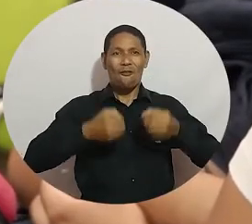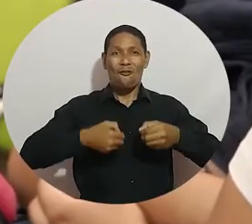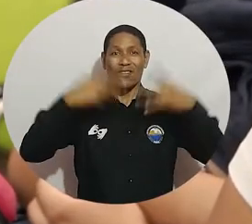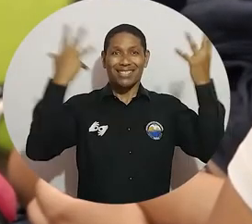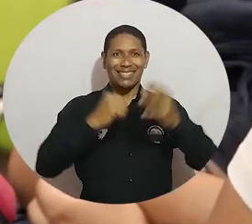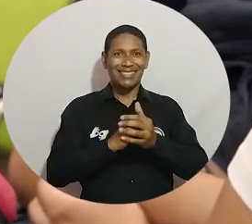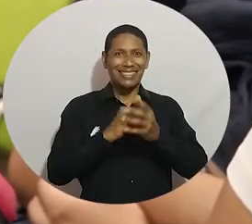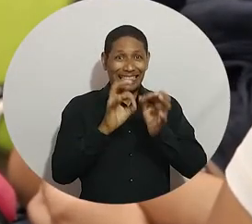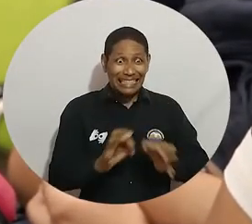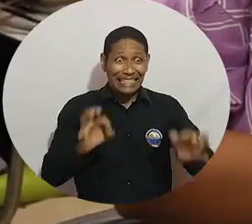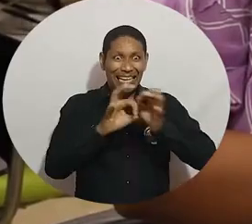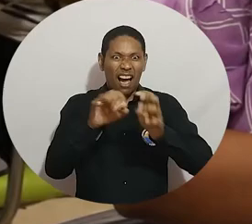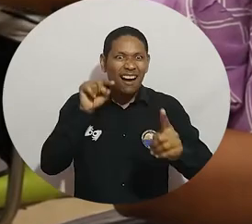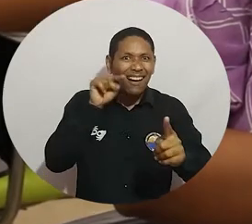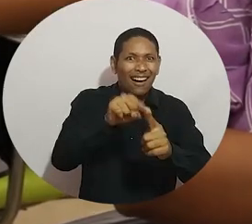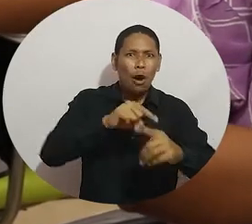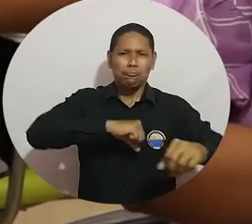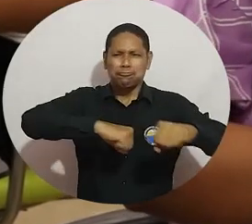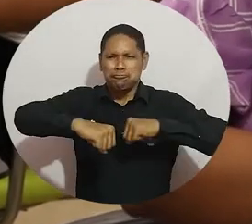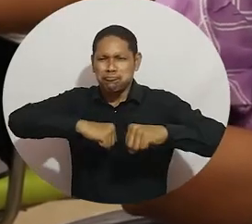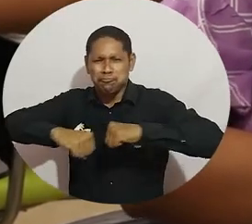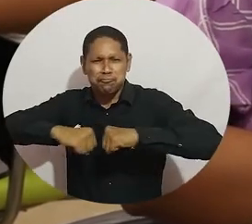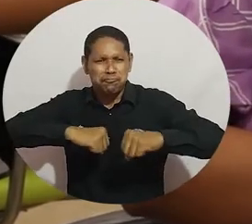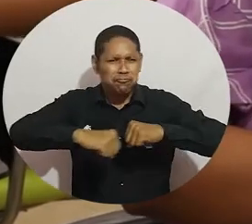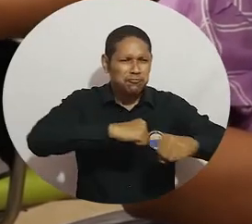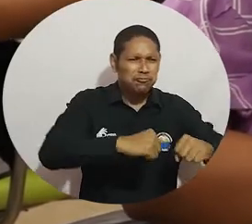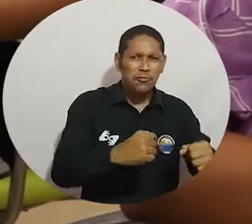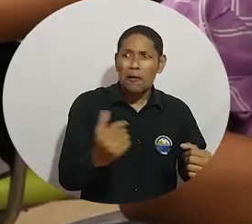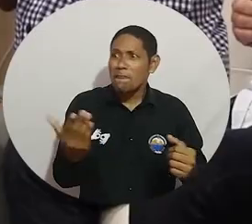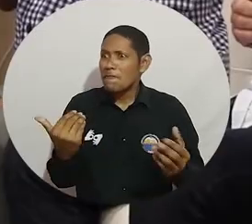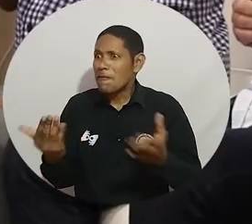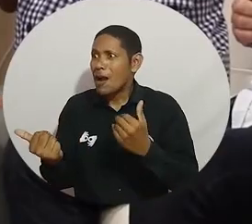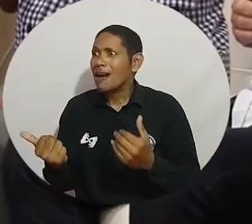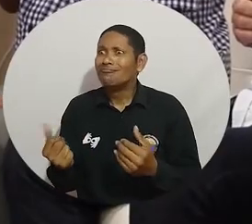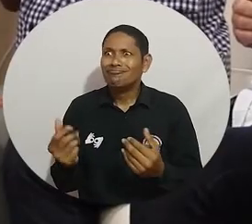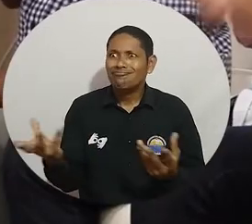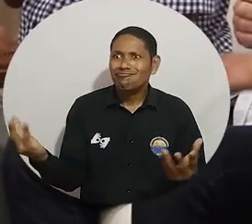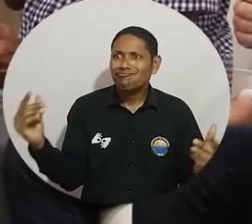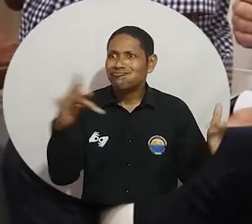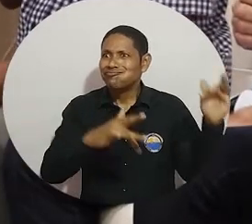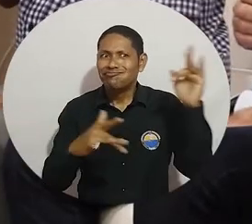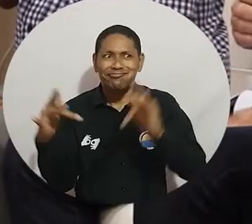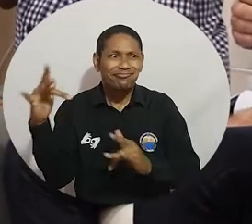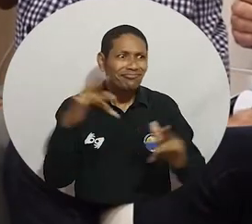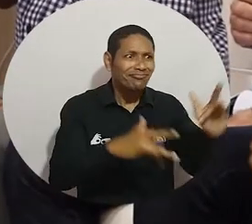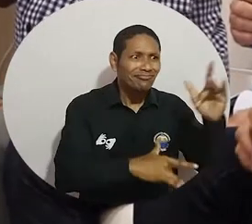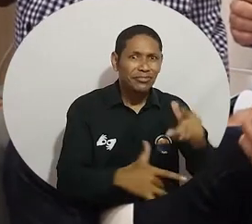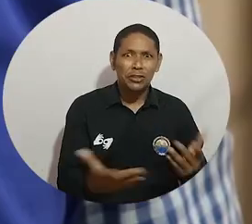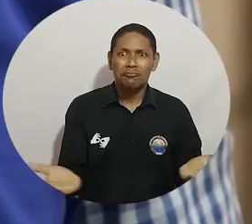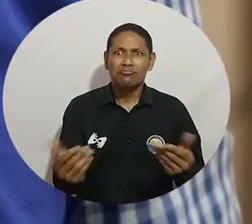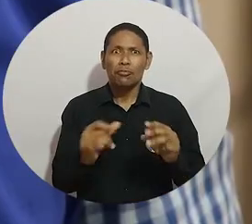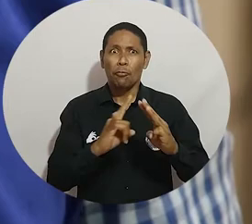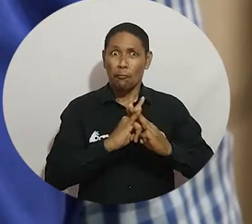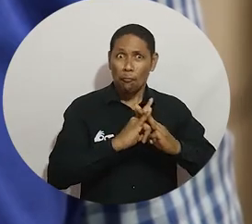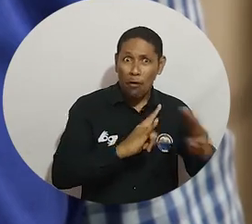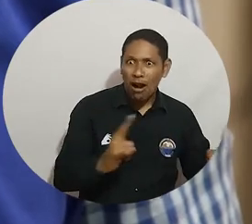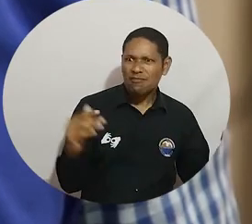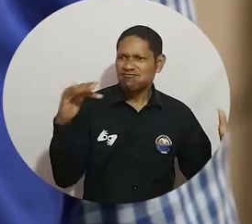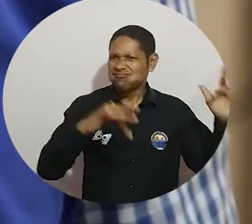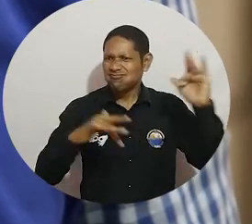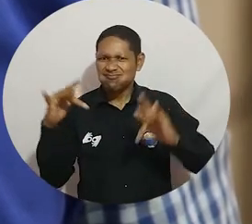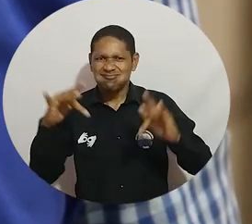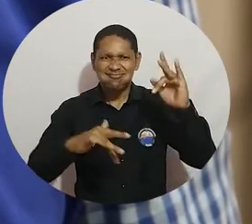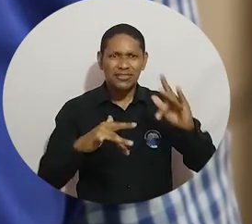iniciativa que tuvo como principal objetivo el desarrollo de actividades para formar ciudadanía con la activa presencia de la